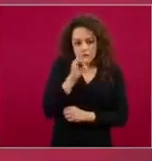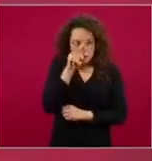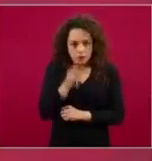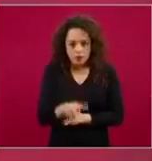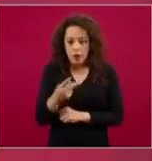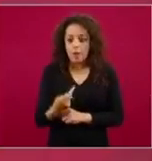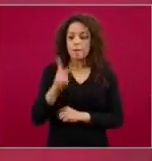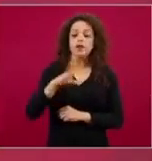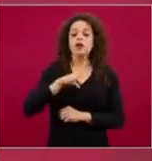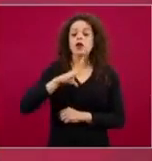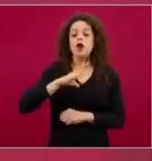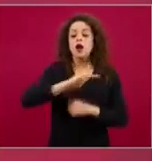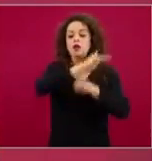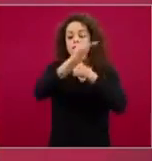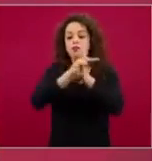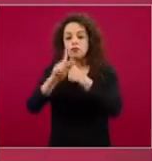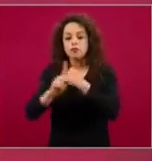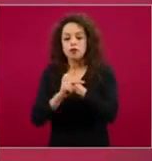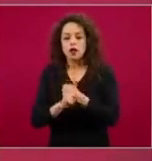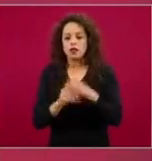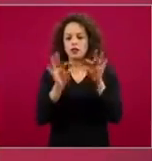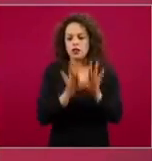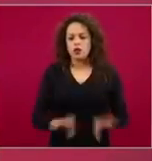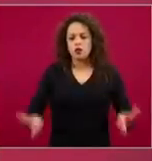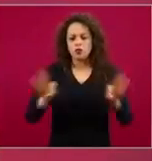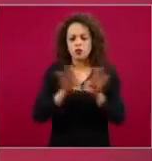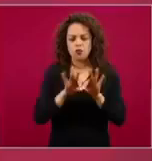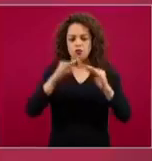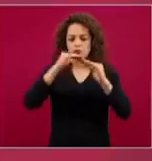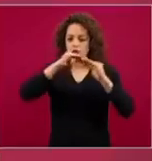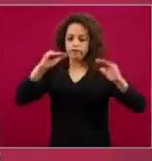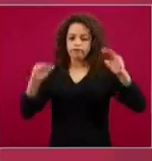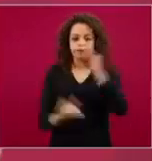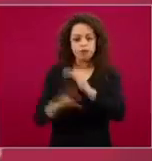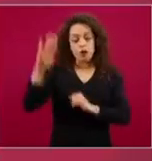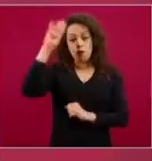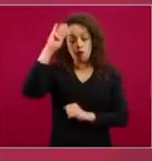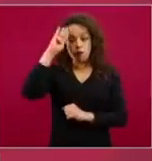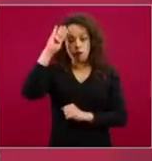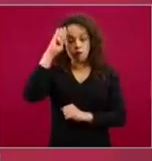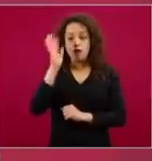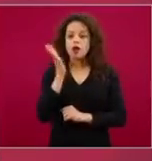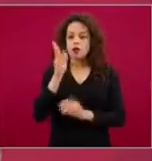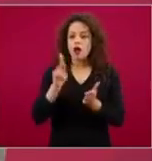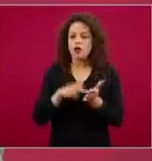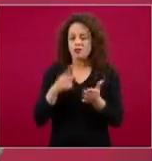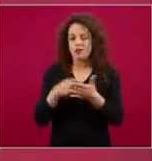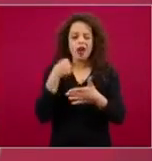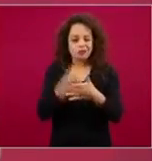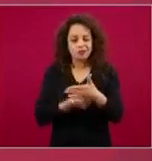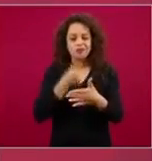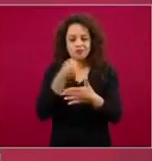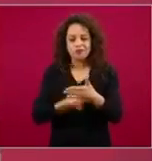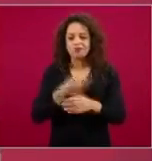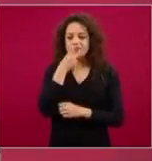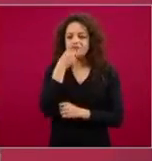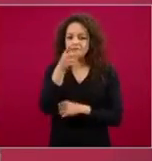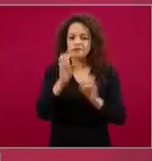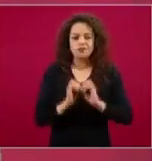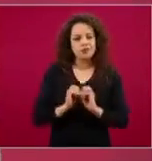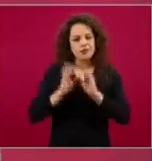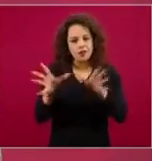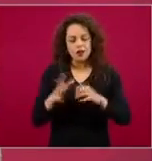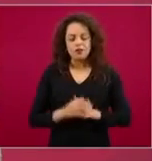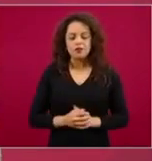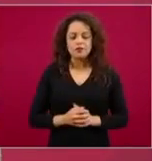con importante o inmensa desigualdad social, como hemos insistido en decirlo explícitamente,